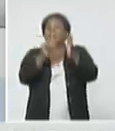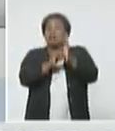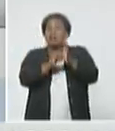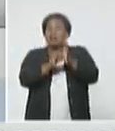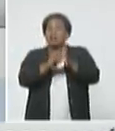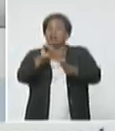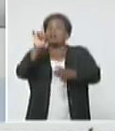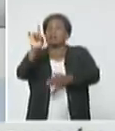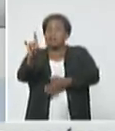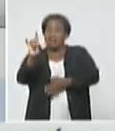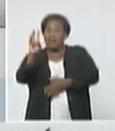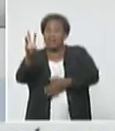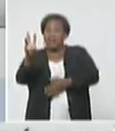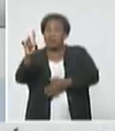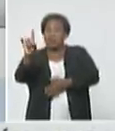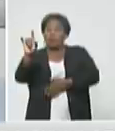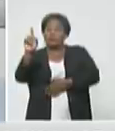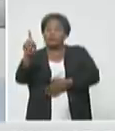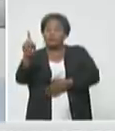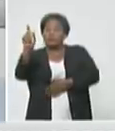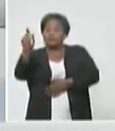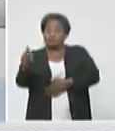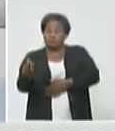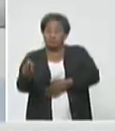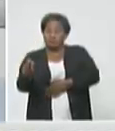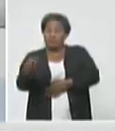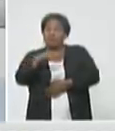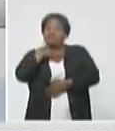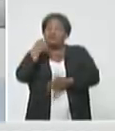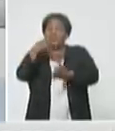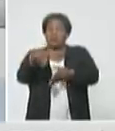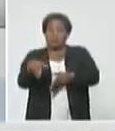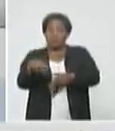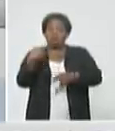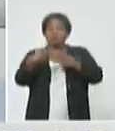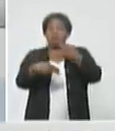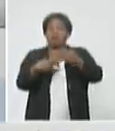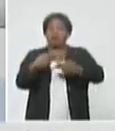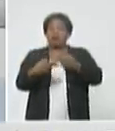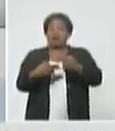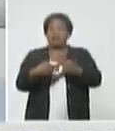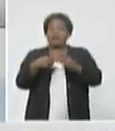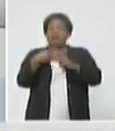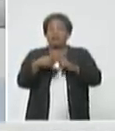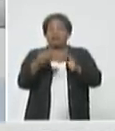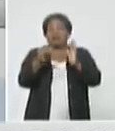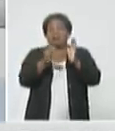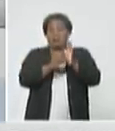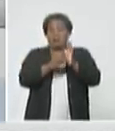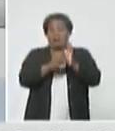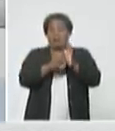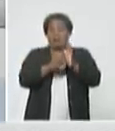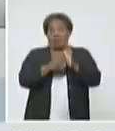351.391 fallecidos, que hace, como yo había dicho anteriormente, una letalidad de